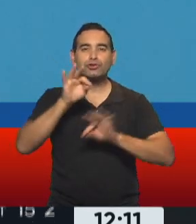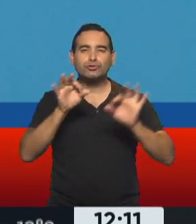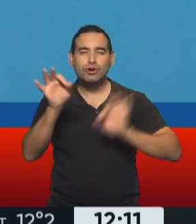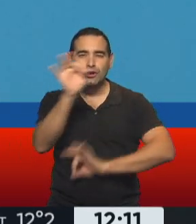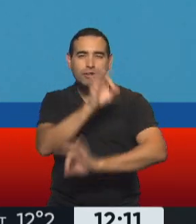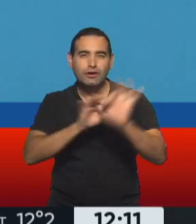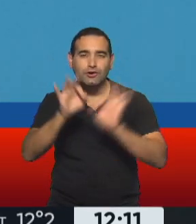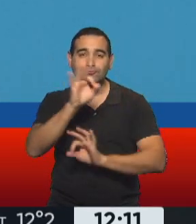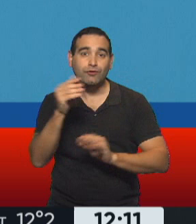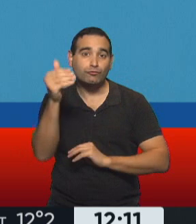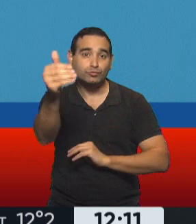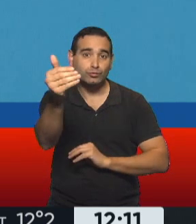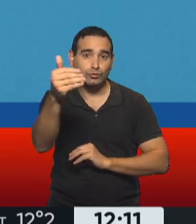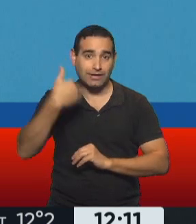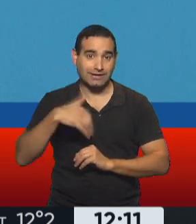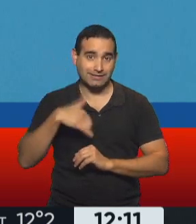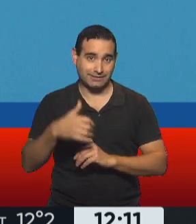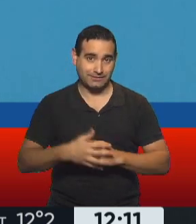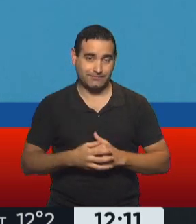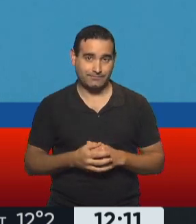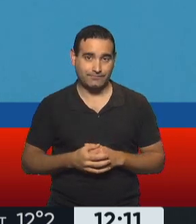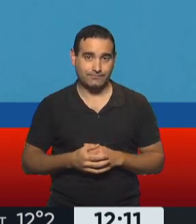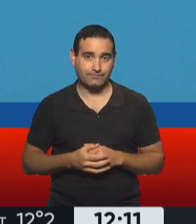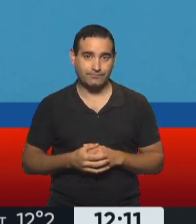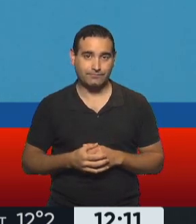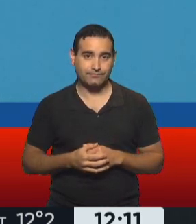estratégicos para la Argentina que viene.